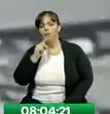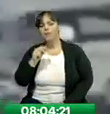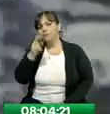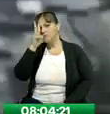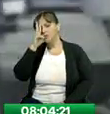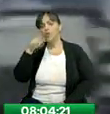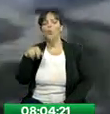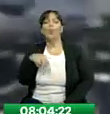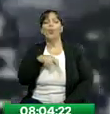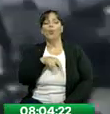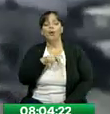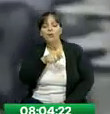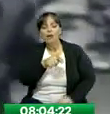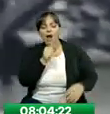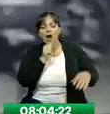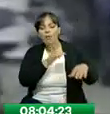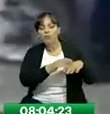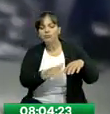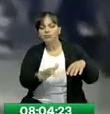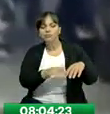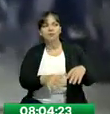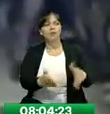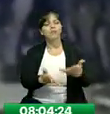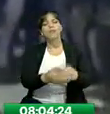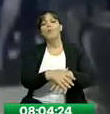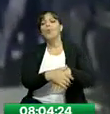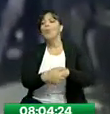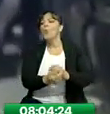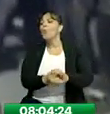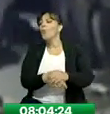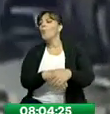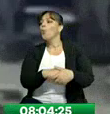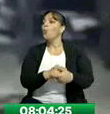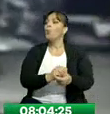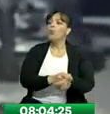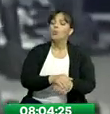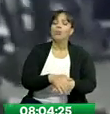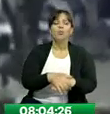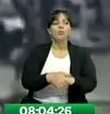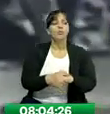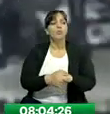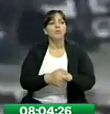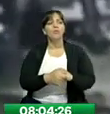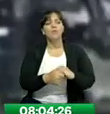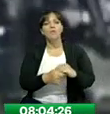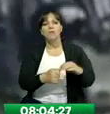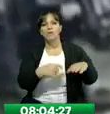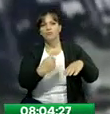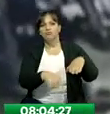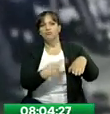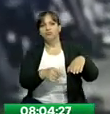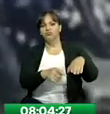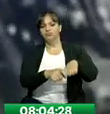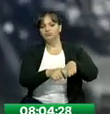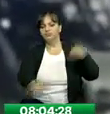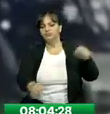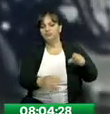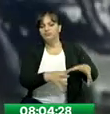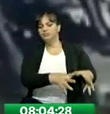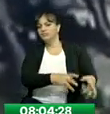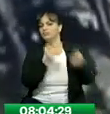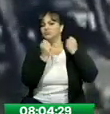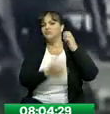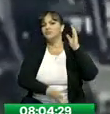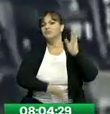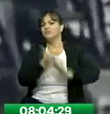vueltas se va y vuelta regresa me desconecta la bomba y se la lleva ya estamos cansados nosotros de ver tanta delincuencia aquí aquí no era